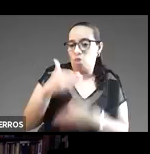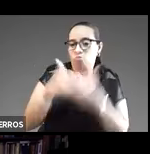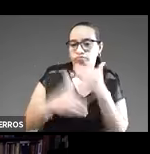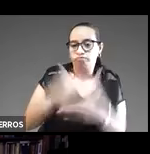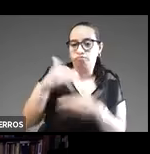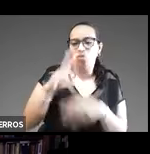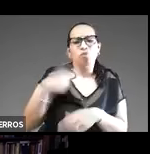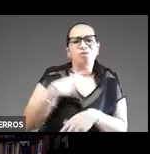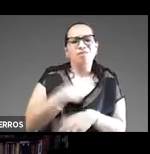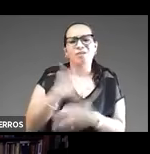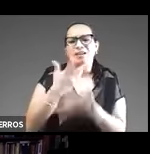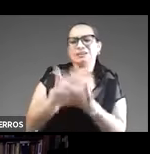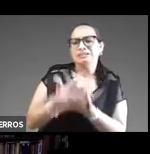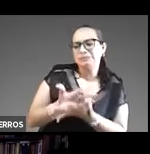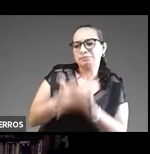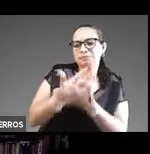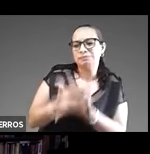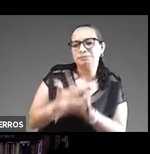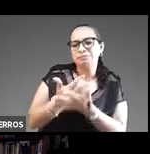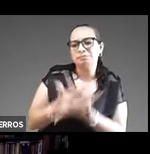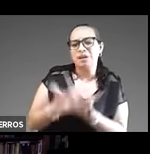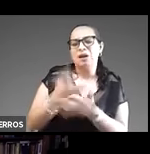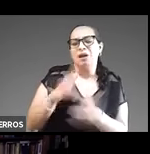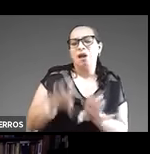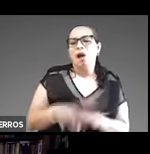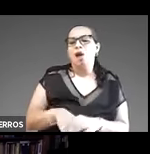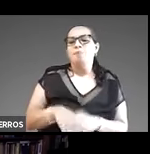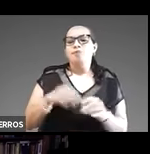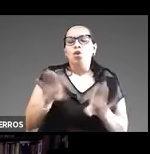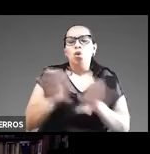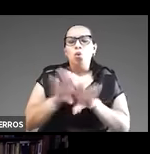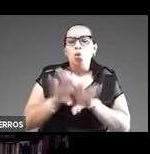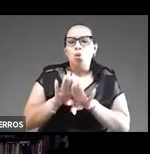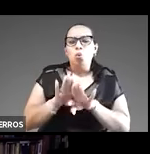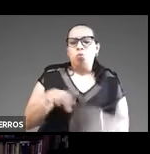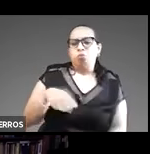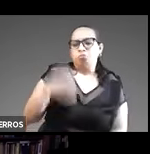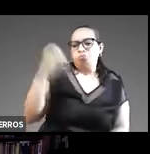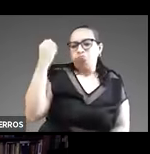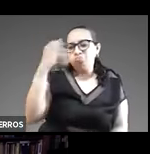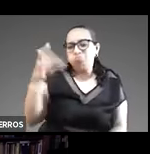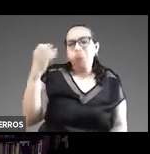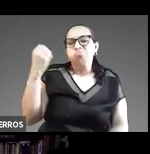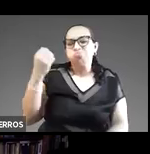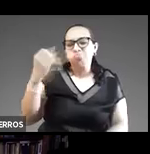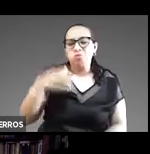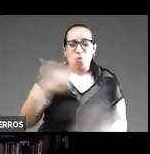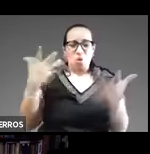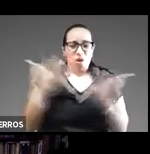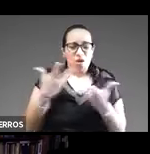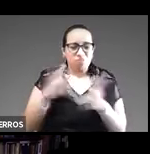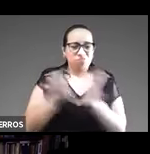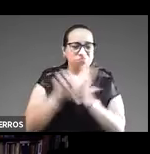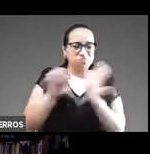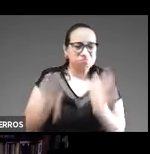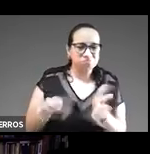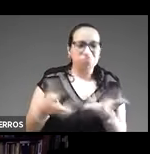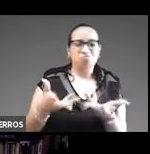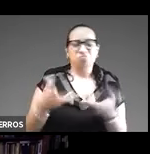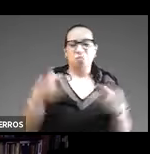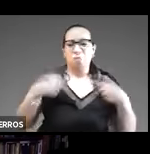esperar en un efecto derrame o en un efecto transmisión de que yo hago, entonces la